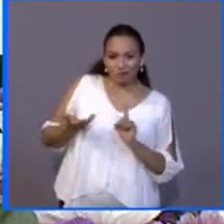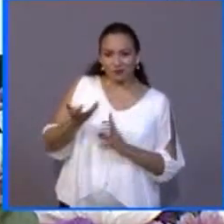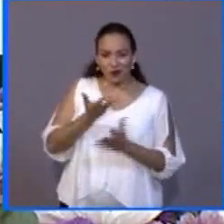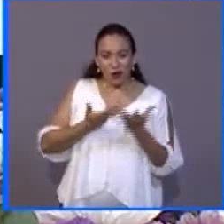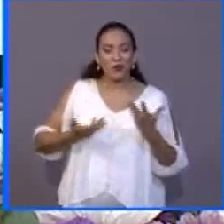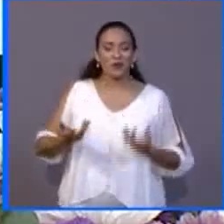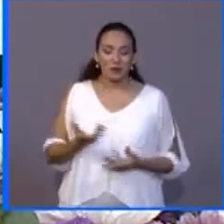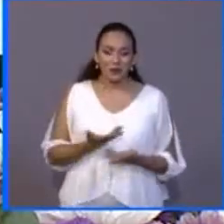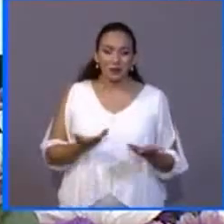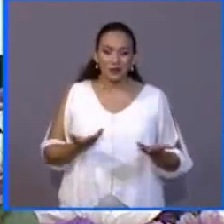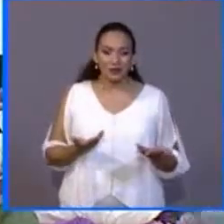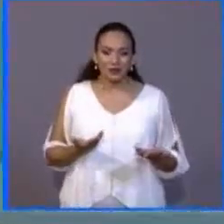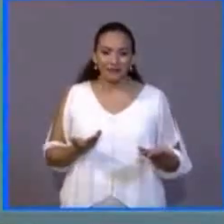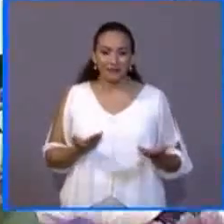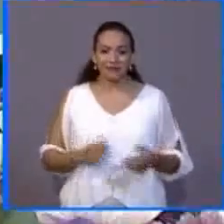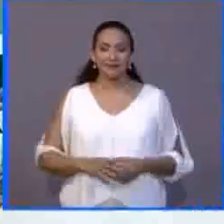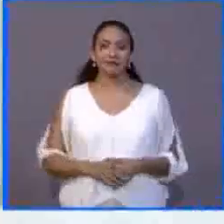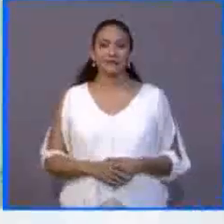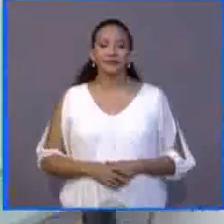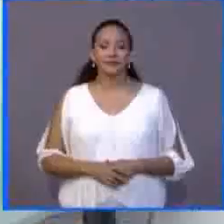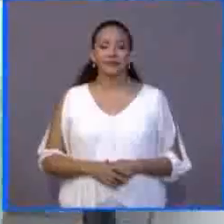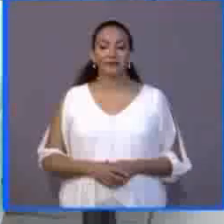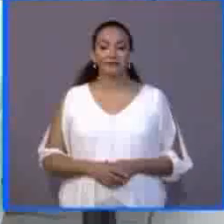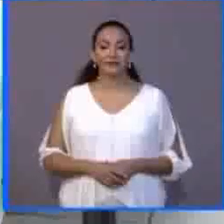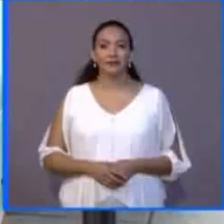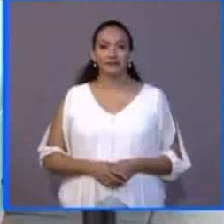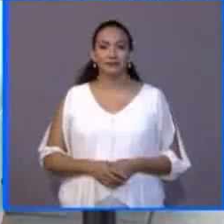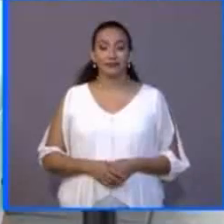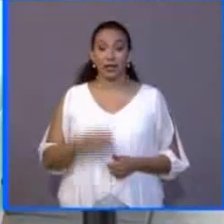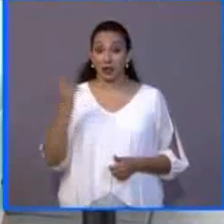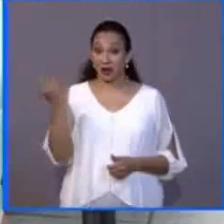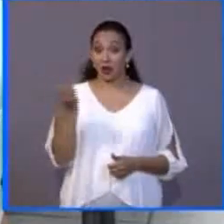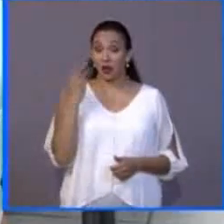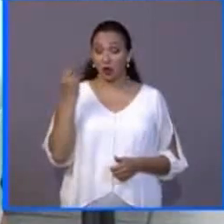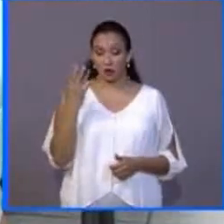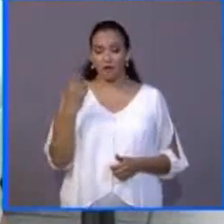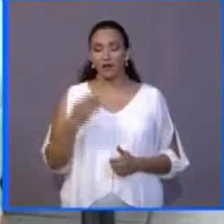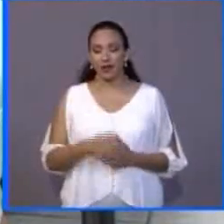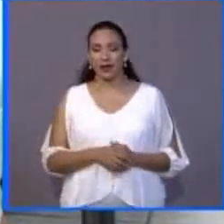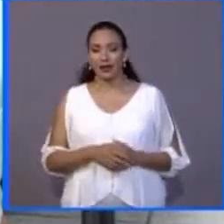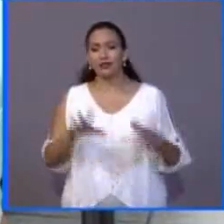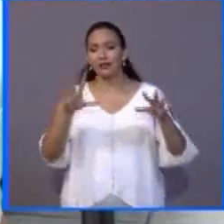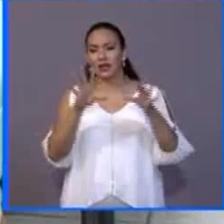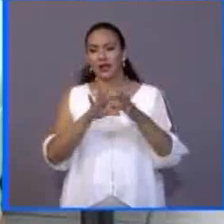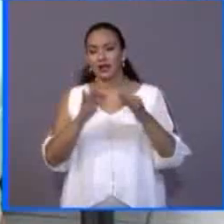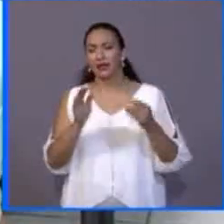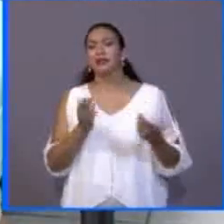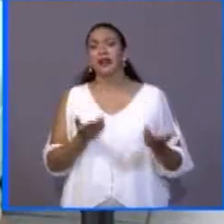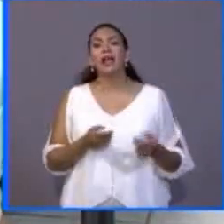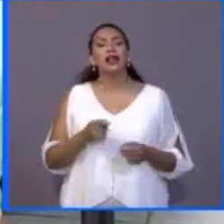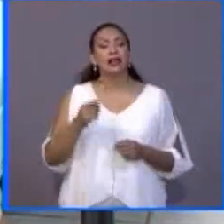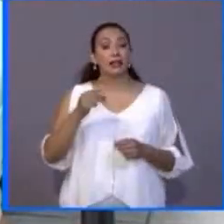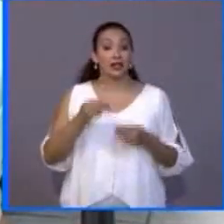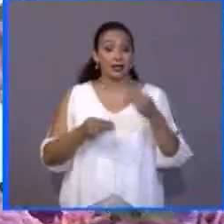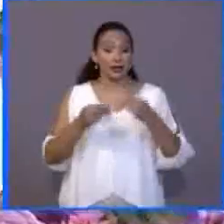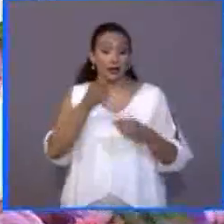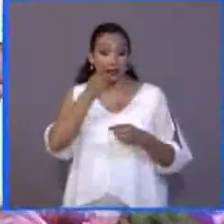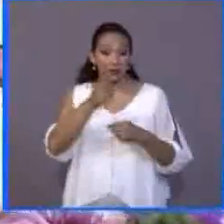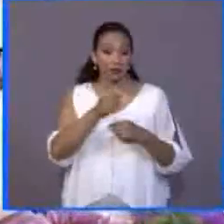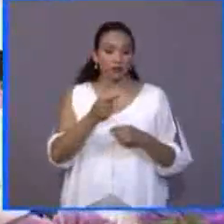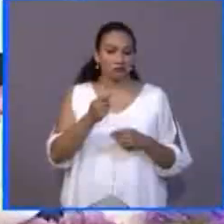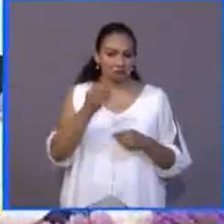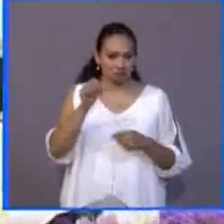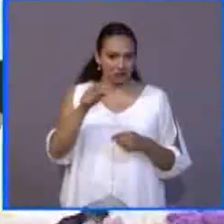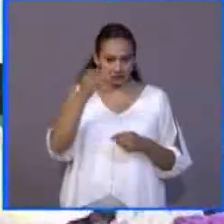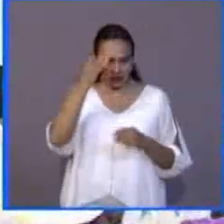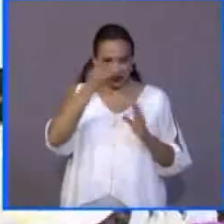cotidianamente convivimos. En la conferencia Masculinidades Alternativas, la magistrada señaló que en el